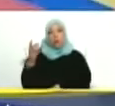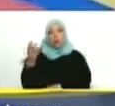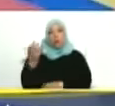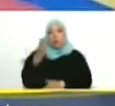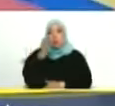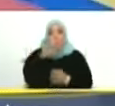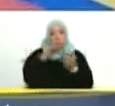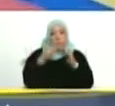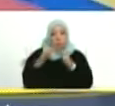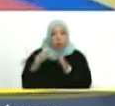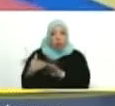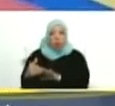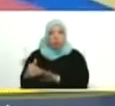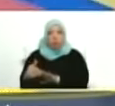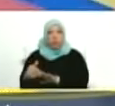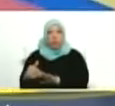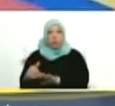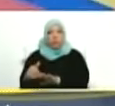techo.